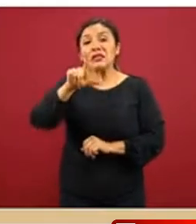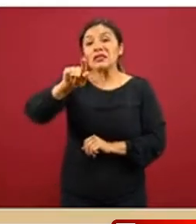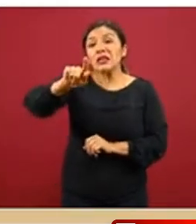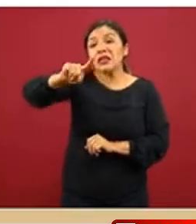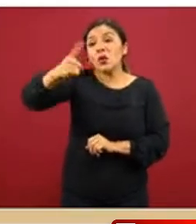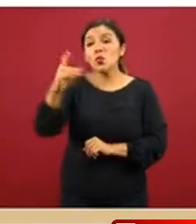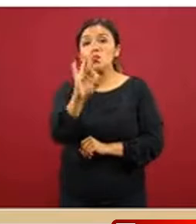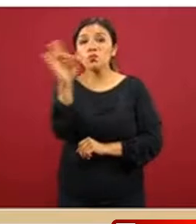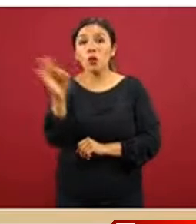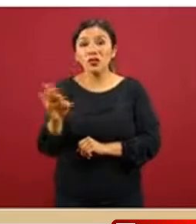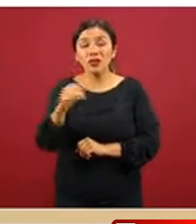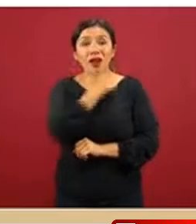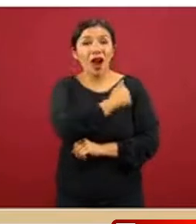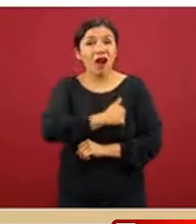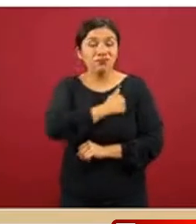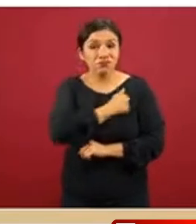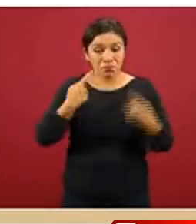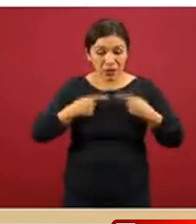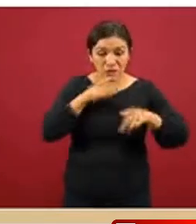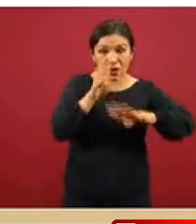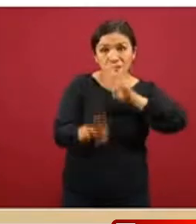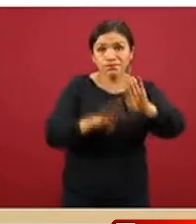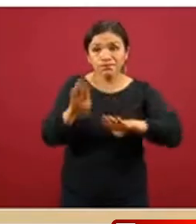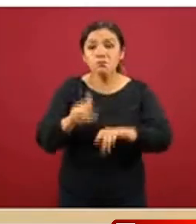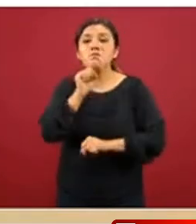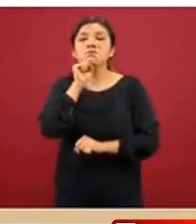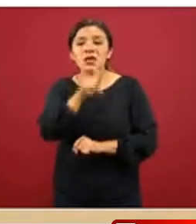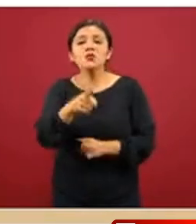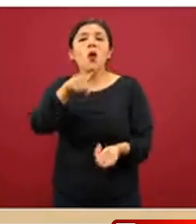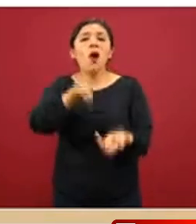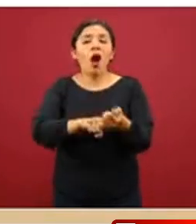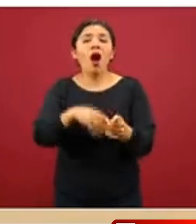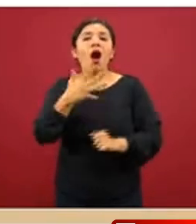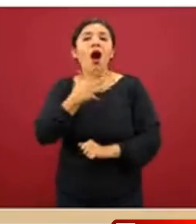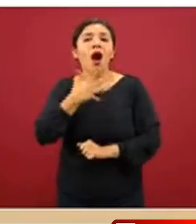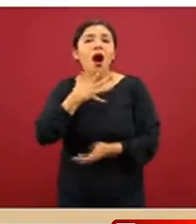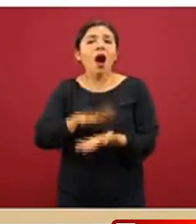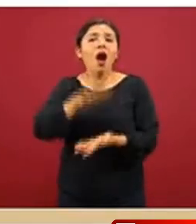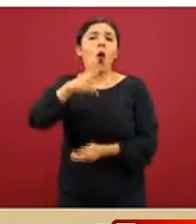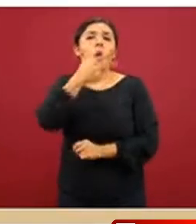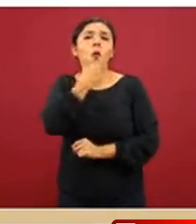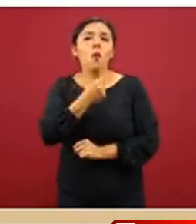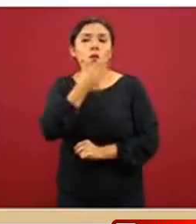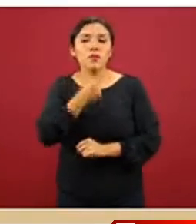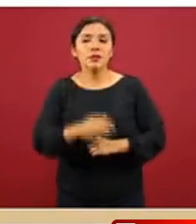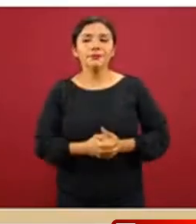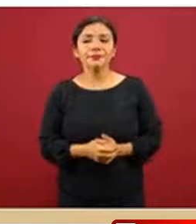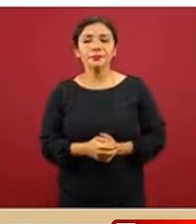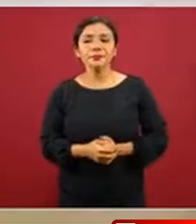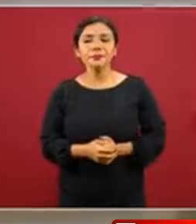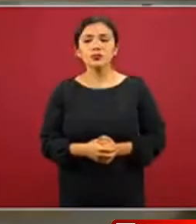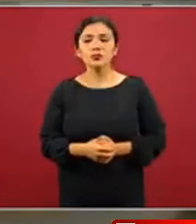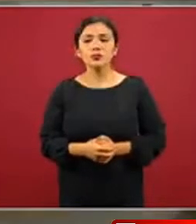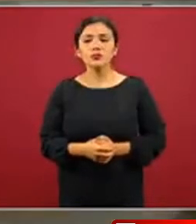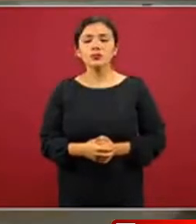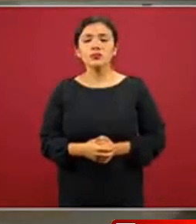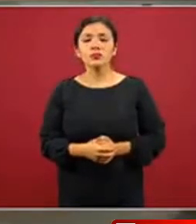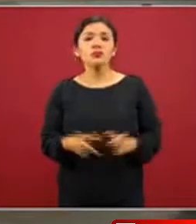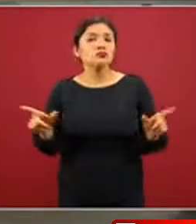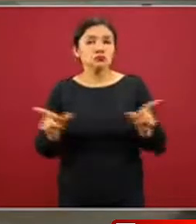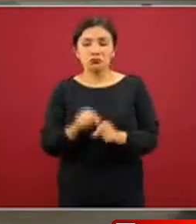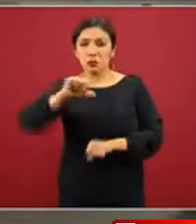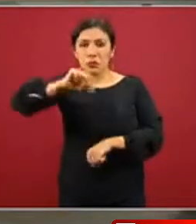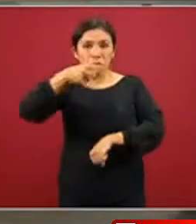71% de las lamentables defunciones han sido precisamente en hombres. Esta sería la actualización para el día de